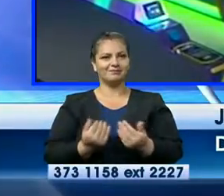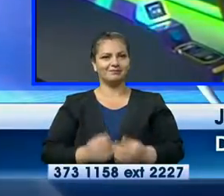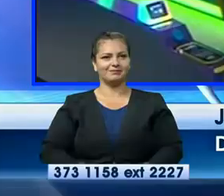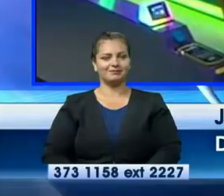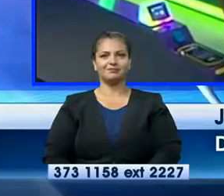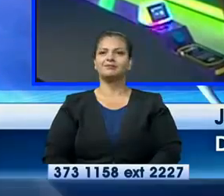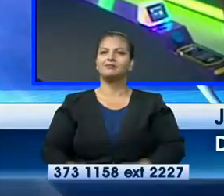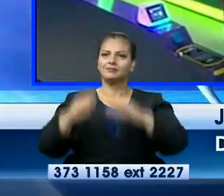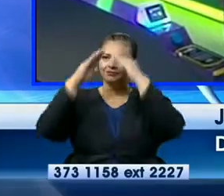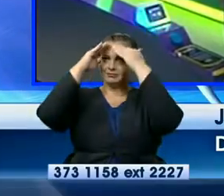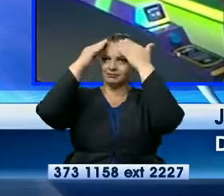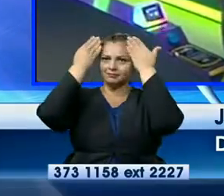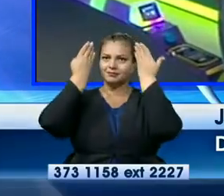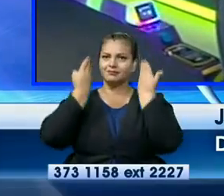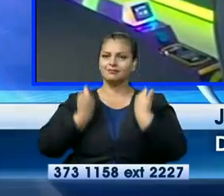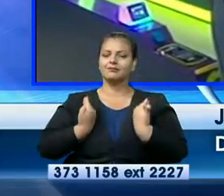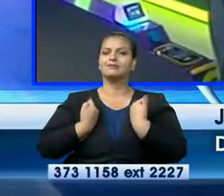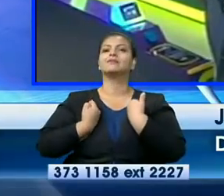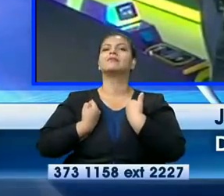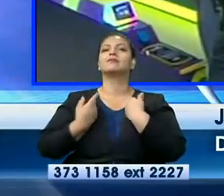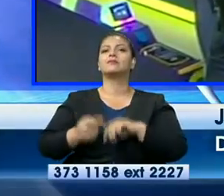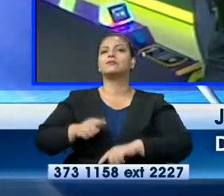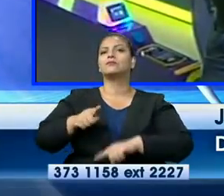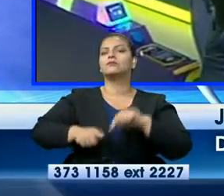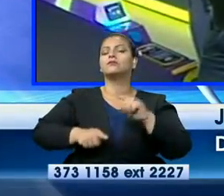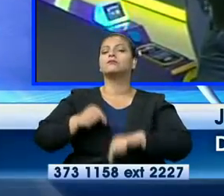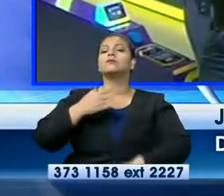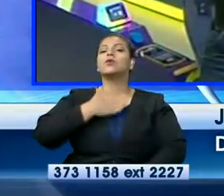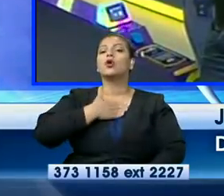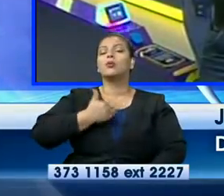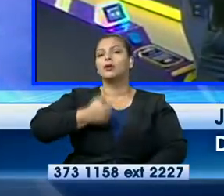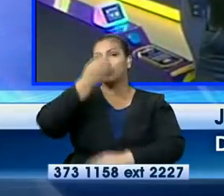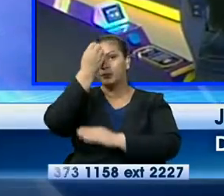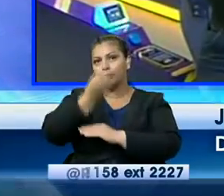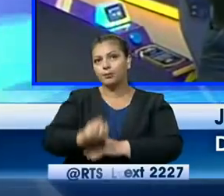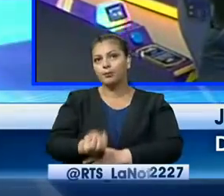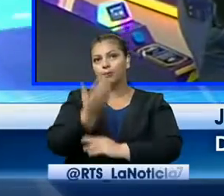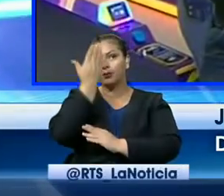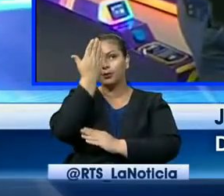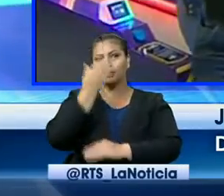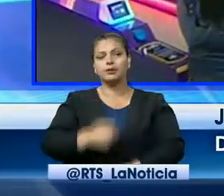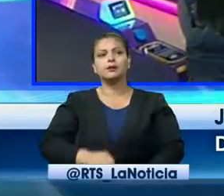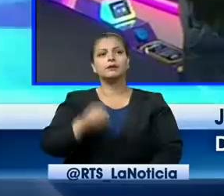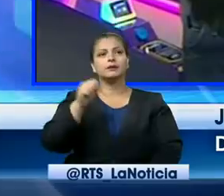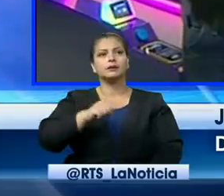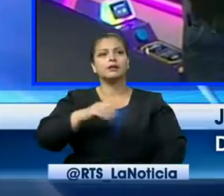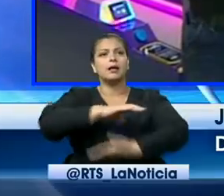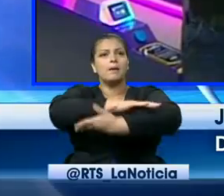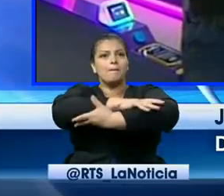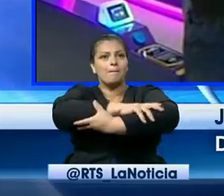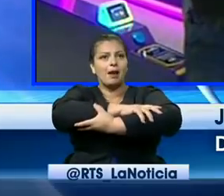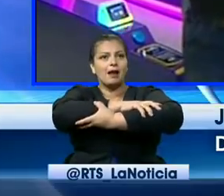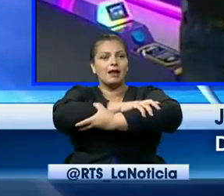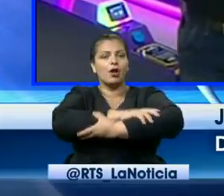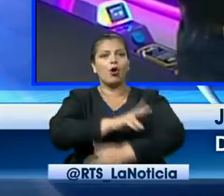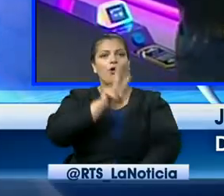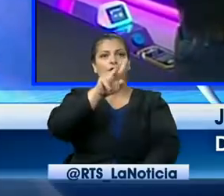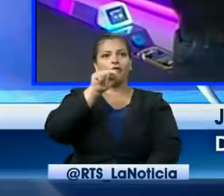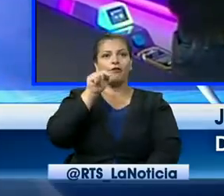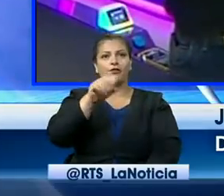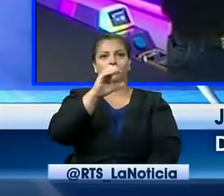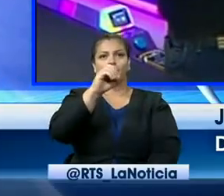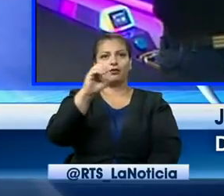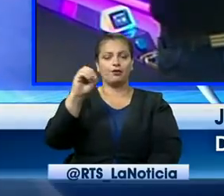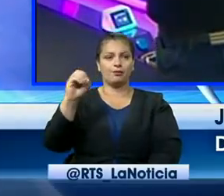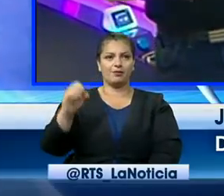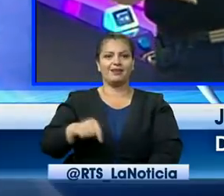y amigos televidentes que tal muy buenos días así es les contamos que el malecón 2000 simón bolívar ahora cuenta con una área